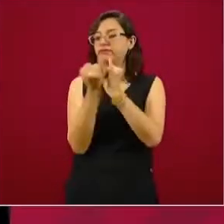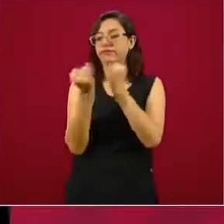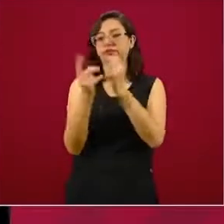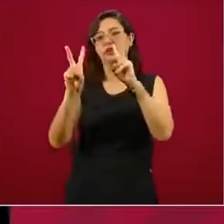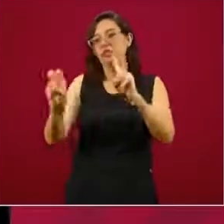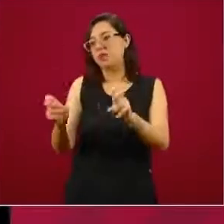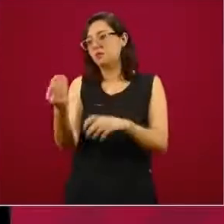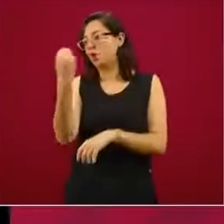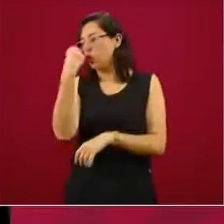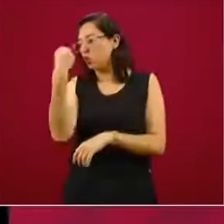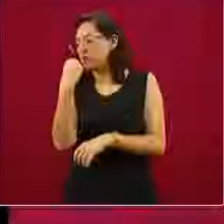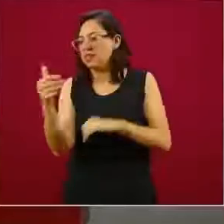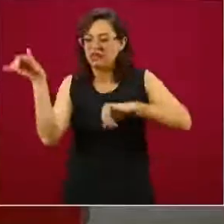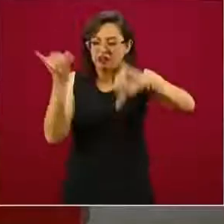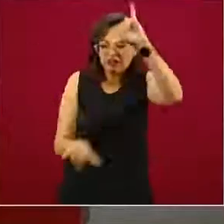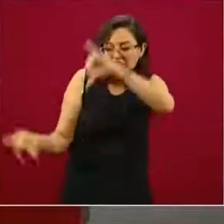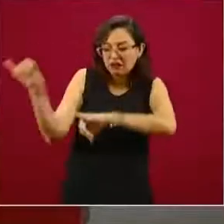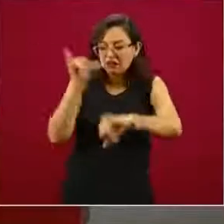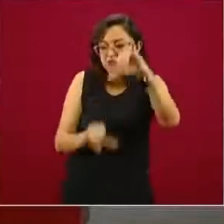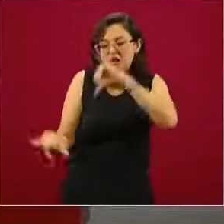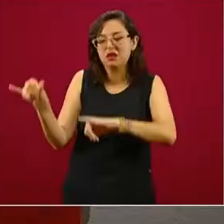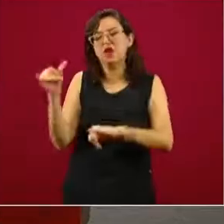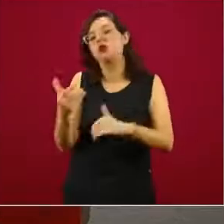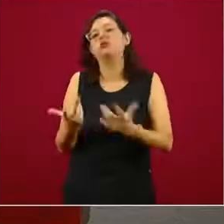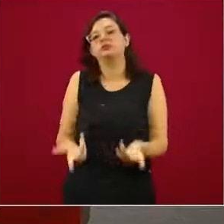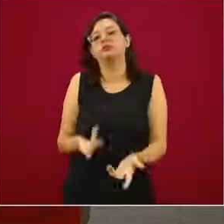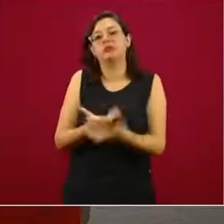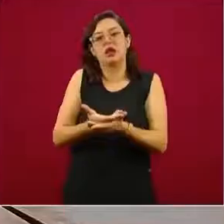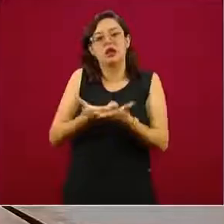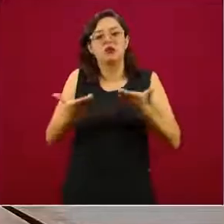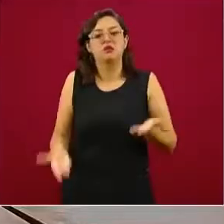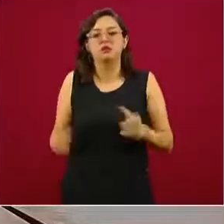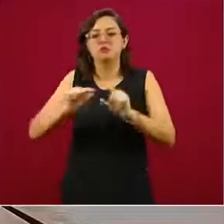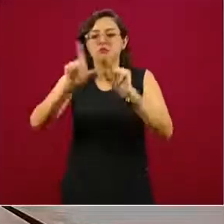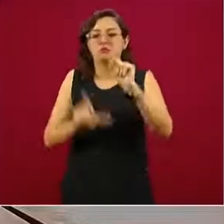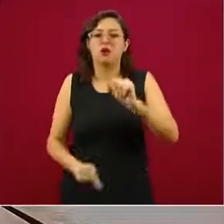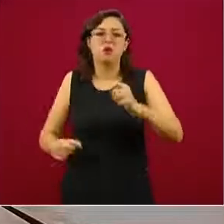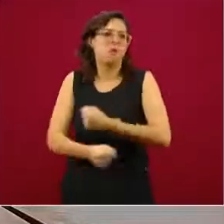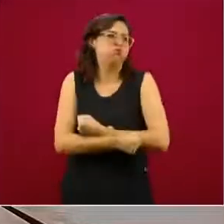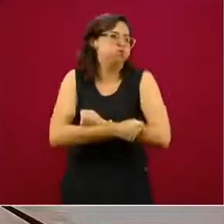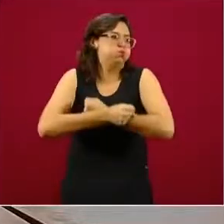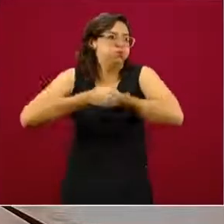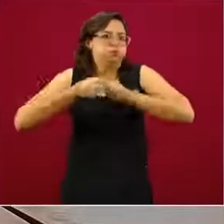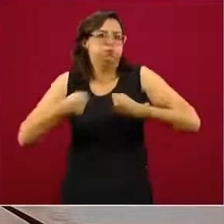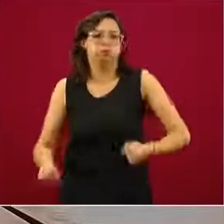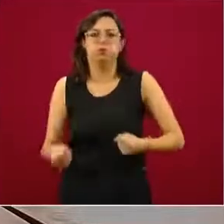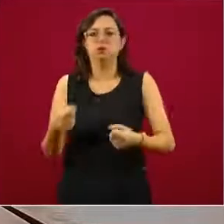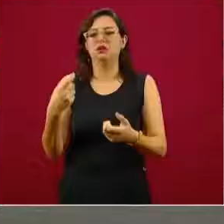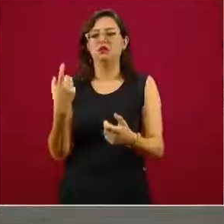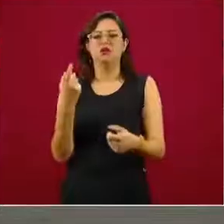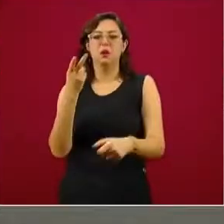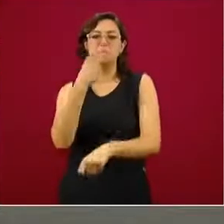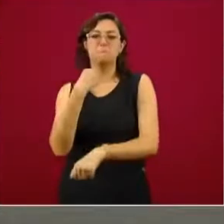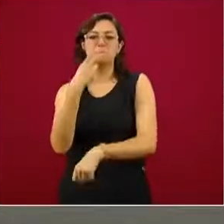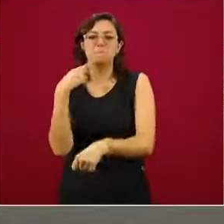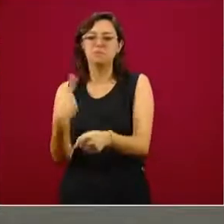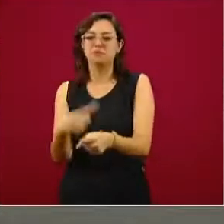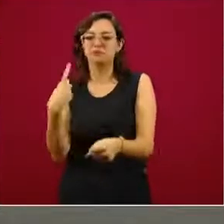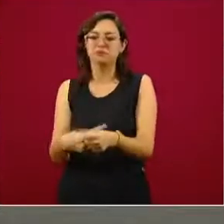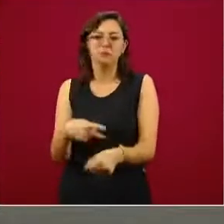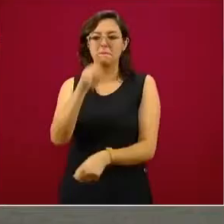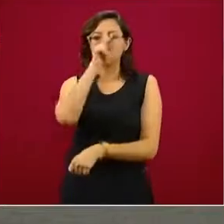los productos ultraprocesados, que nos han llevado a la más grande epidemia de obesidad, sobrepeso y diabetes en el mundo